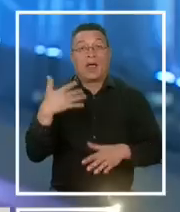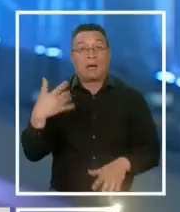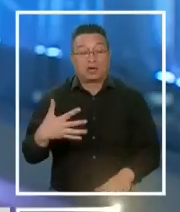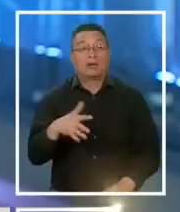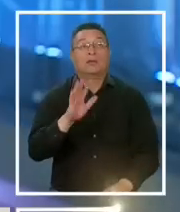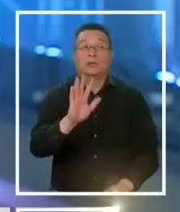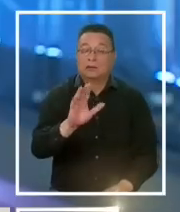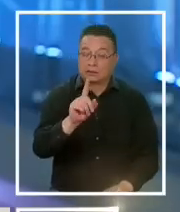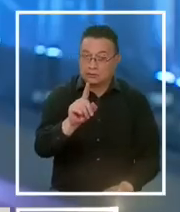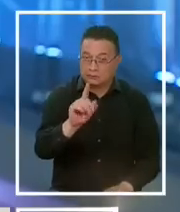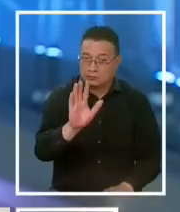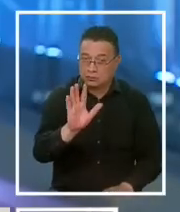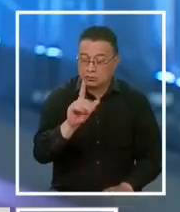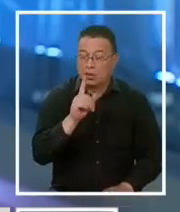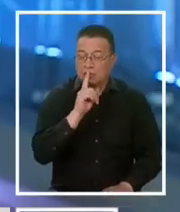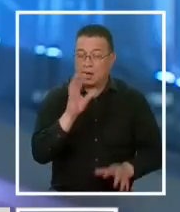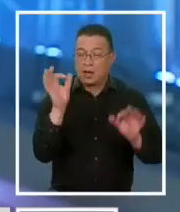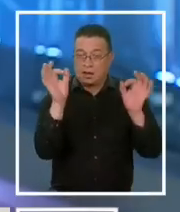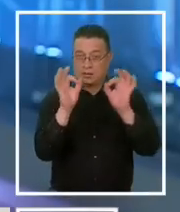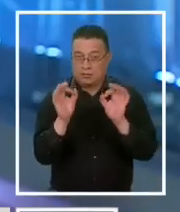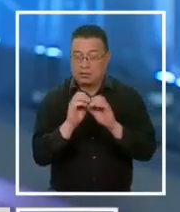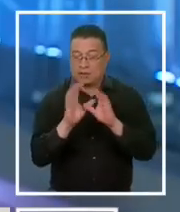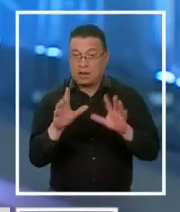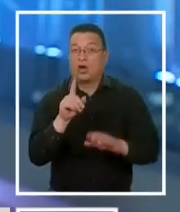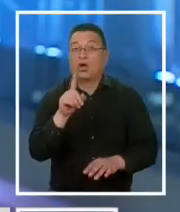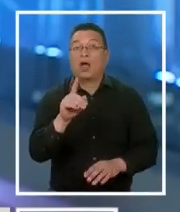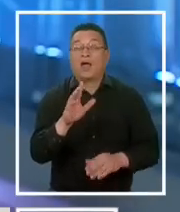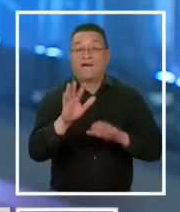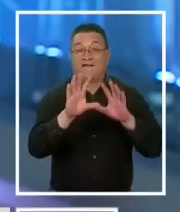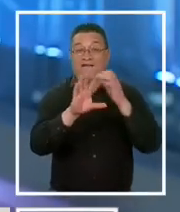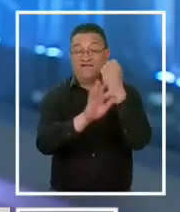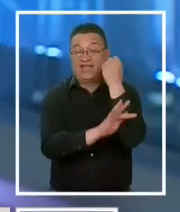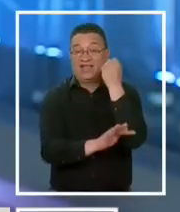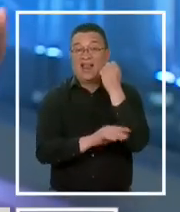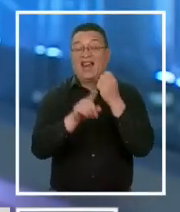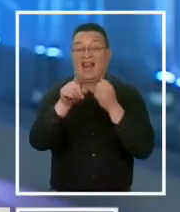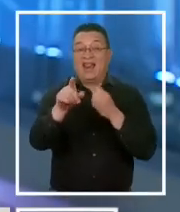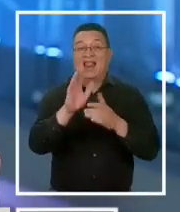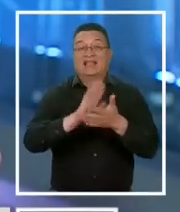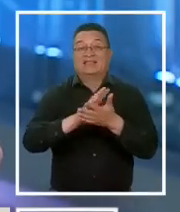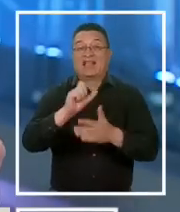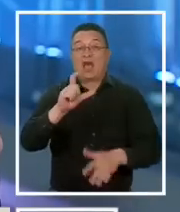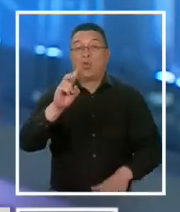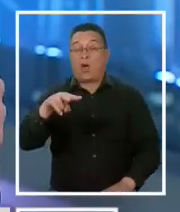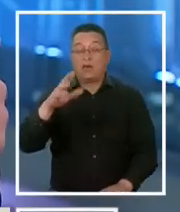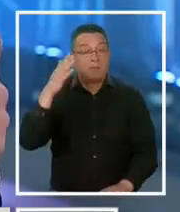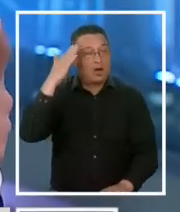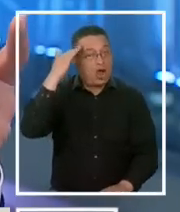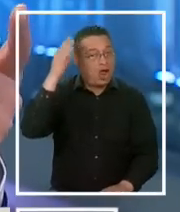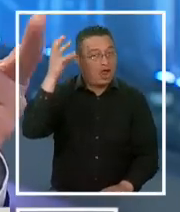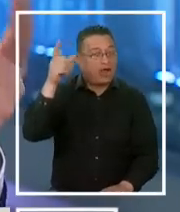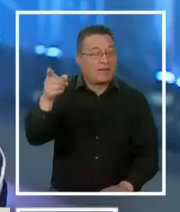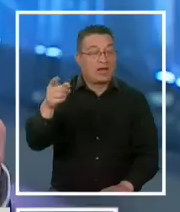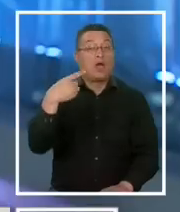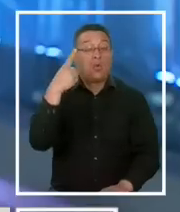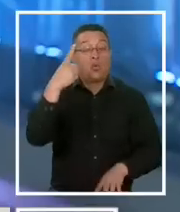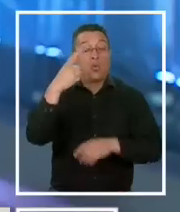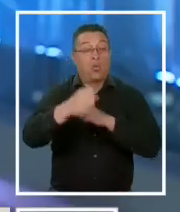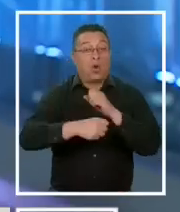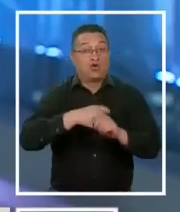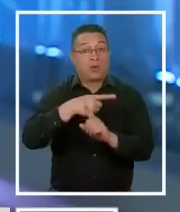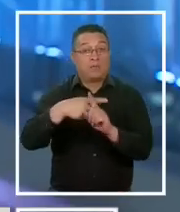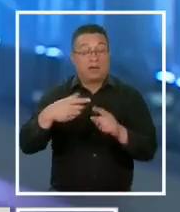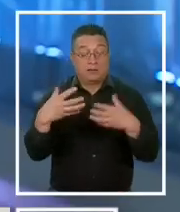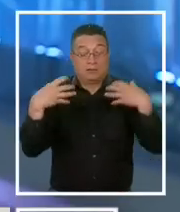hay que importante aclarar un aspecto que yo creo que se acordaba ese caso en una durante el primer año y medio